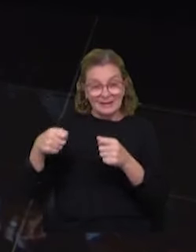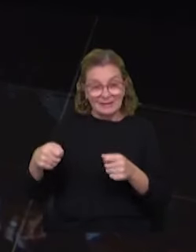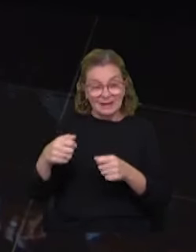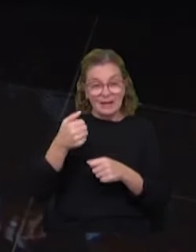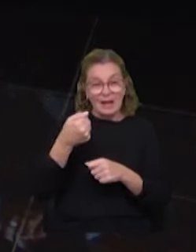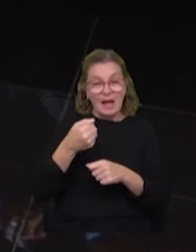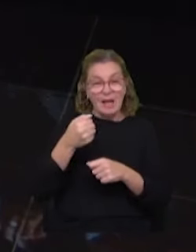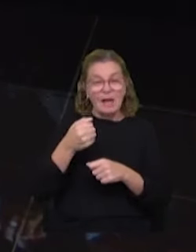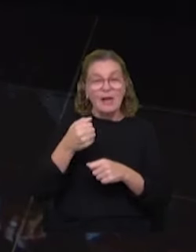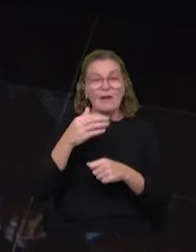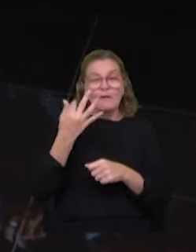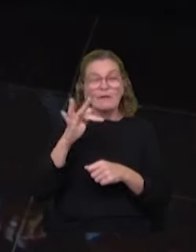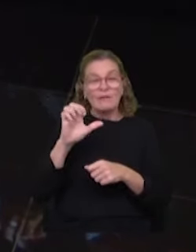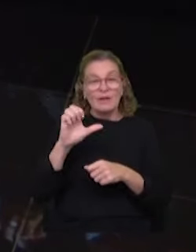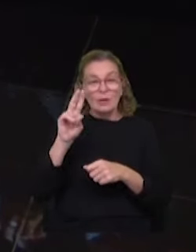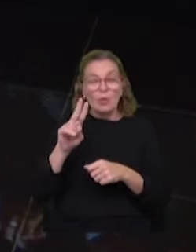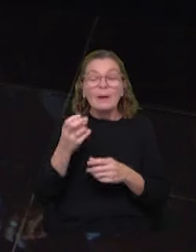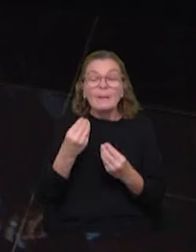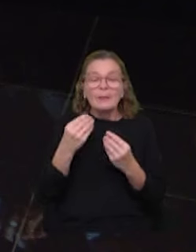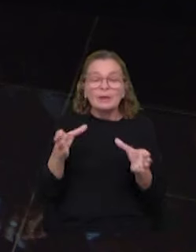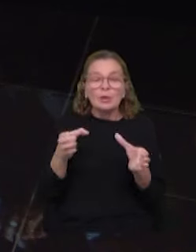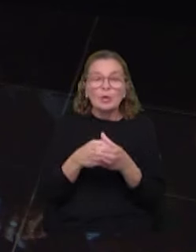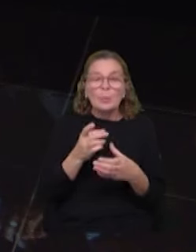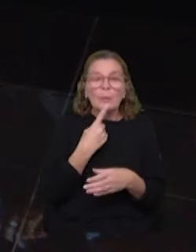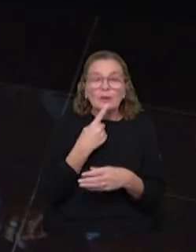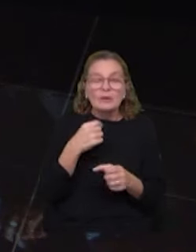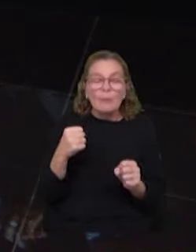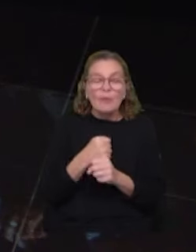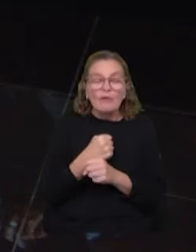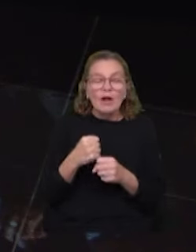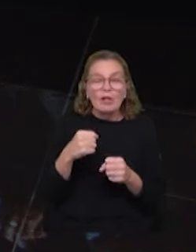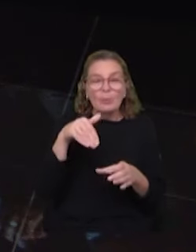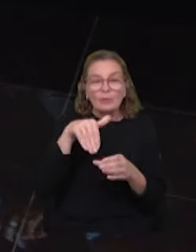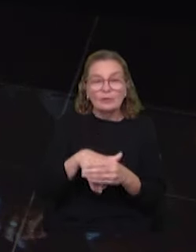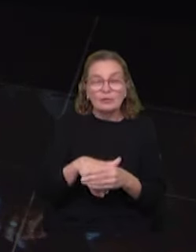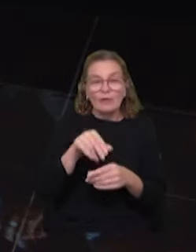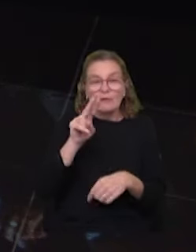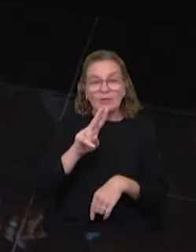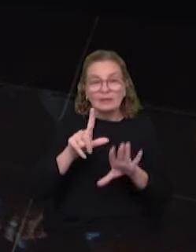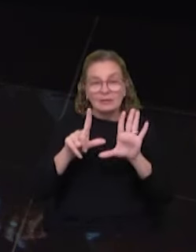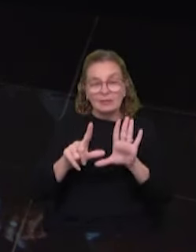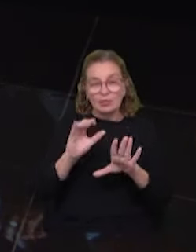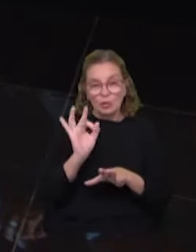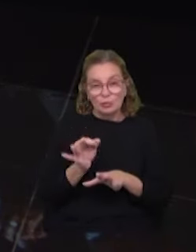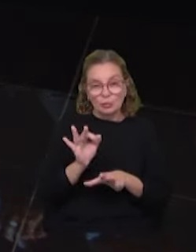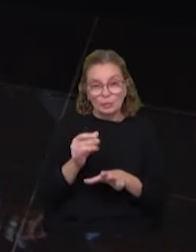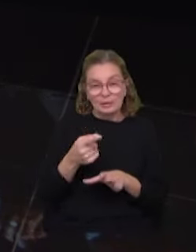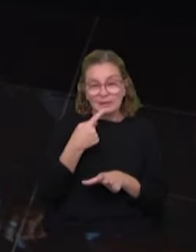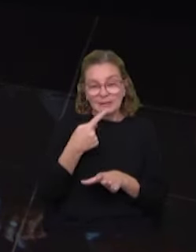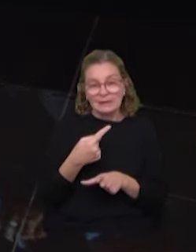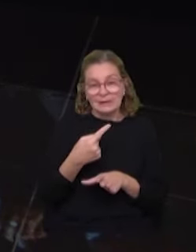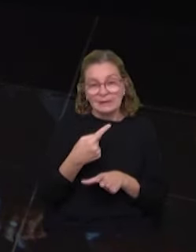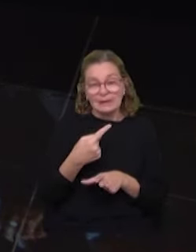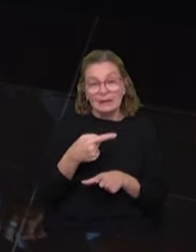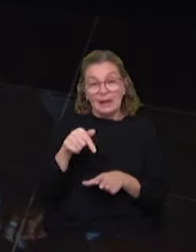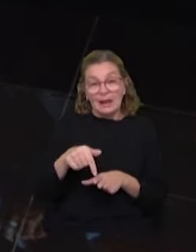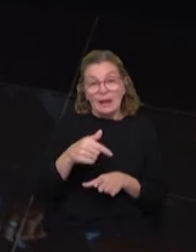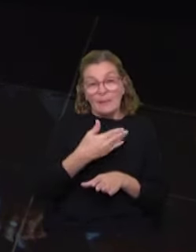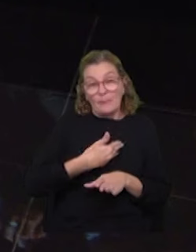claro qué pasa con los partidos políticos ya prácticamente aprobado este plebiscito que tendremos el 27 de octubre desde el oficialismo por